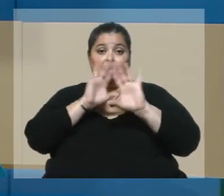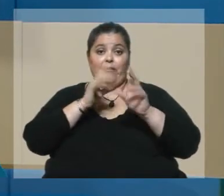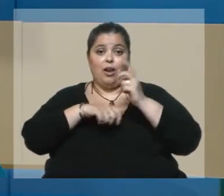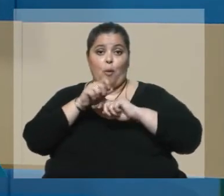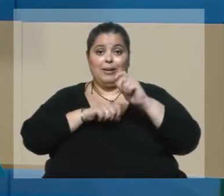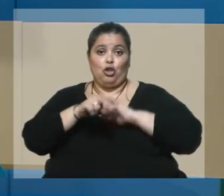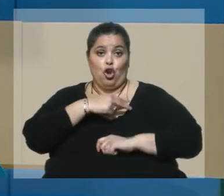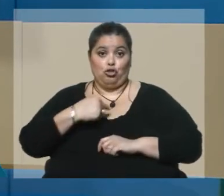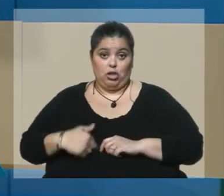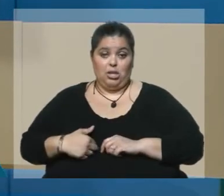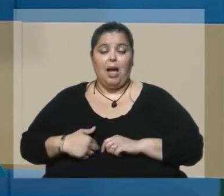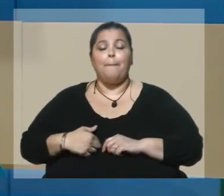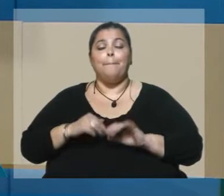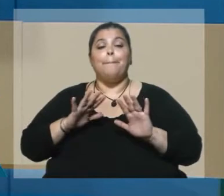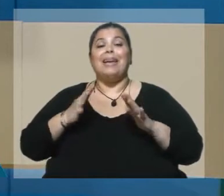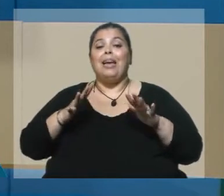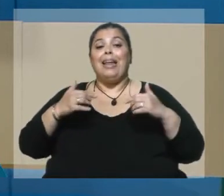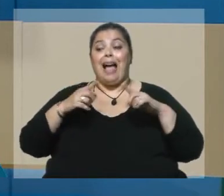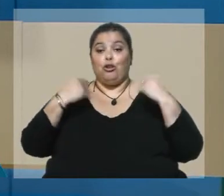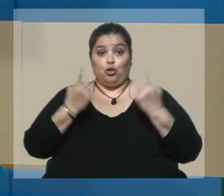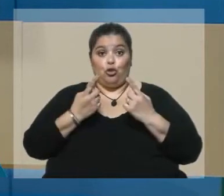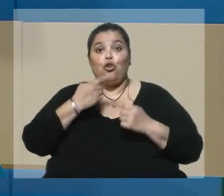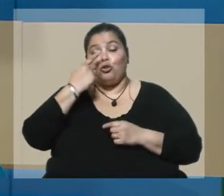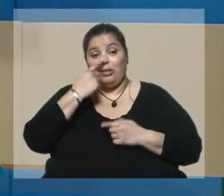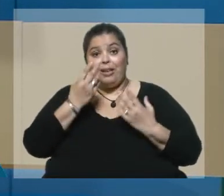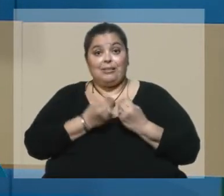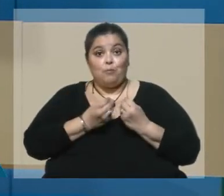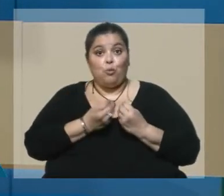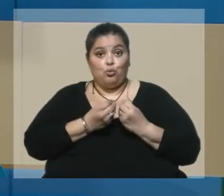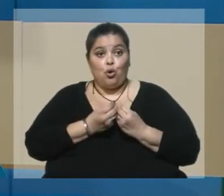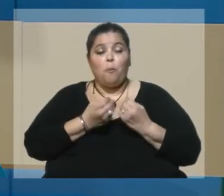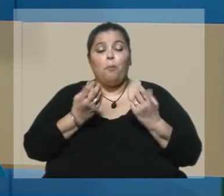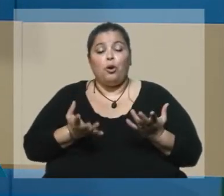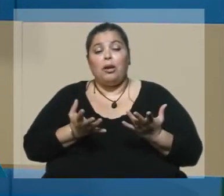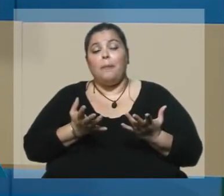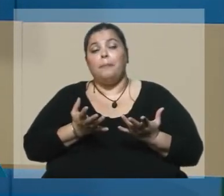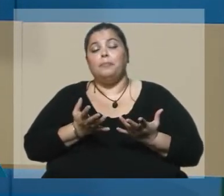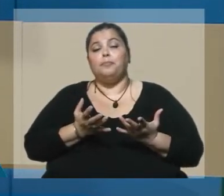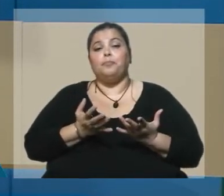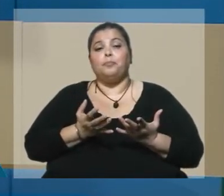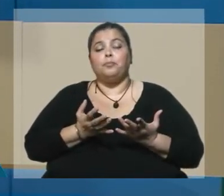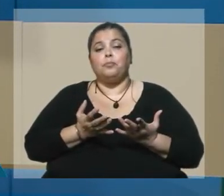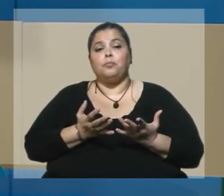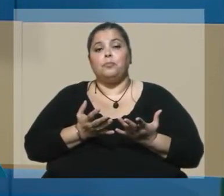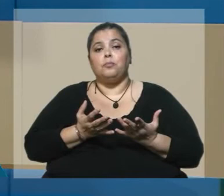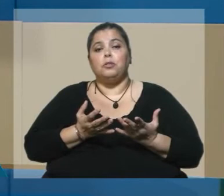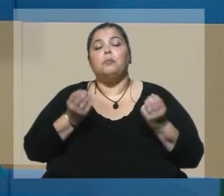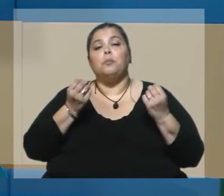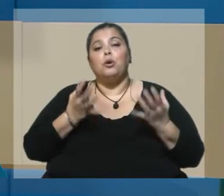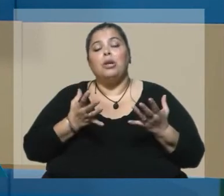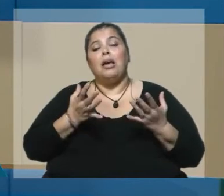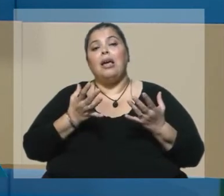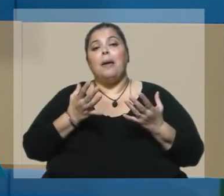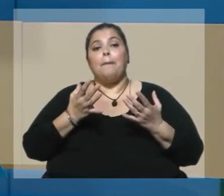a nosotros nos interesa mucho porque En definitiva está el consenso en que en términos